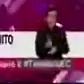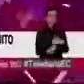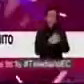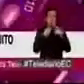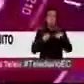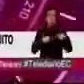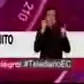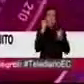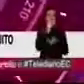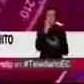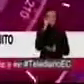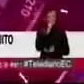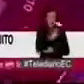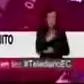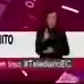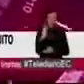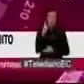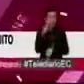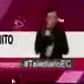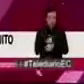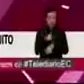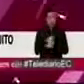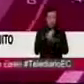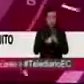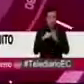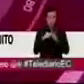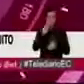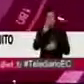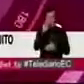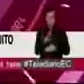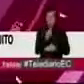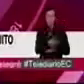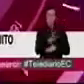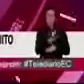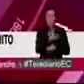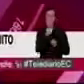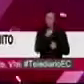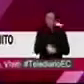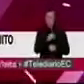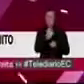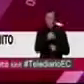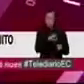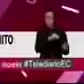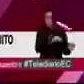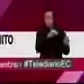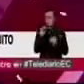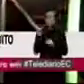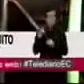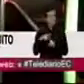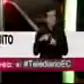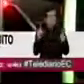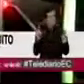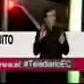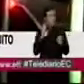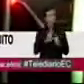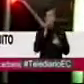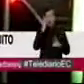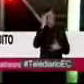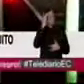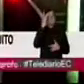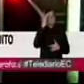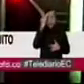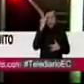un informe de Fiscalía y de un galeno del Ministerio de Salud, Salcedo estaba apto para ser trasladado. Sin embargo, la descompensación se dio